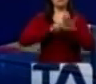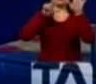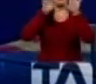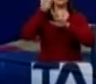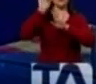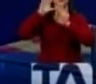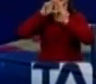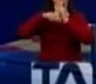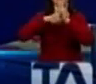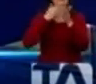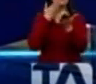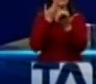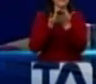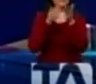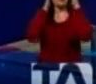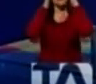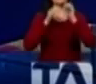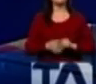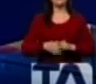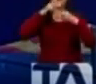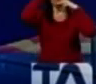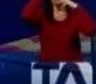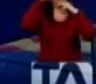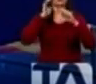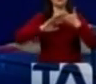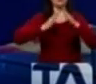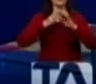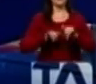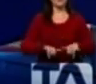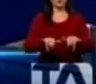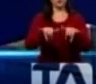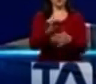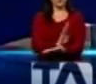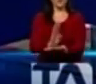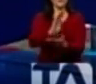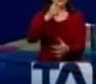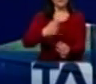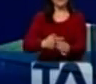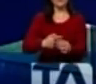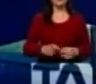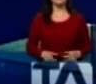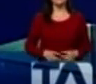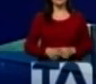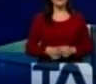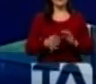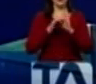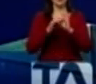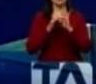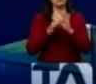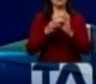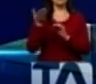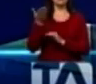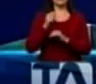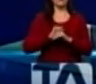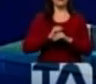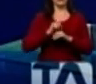7:49 de la mañana, gracias por estar junto a nosotros. Amigos, en el noticiero de la comunidad seguimos recorriendo los barrios de Quito. Hoy nuestro compañero Jorge Loaiza está en la